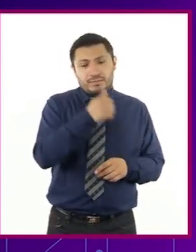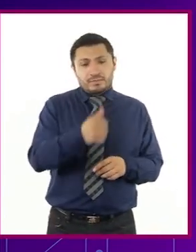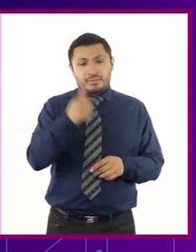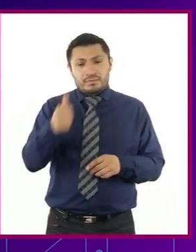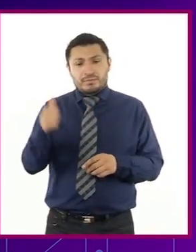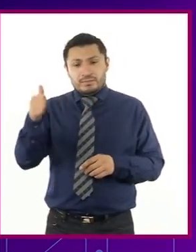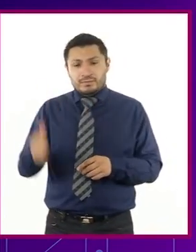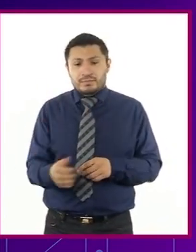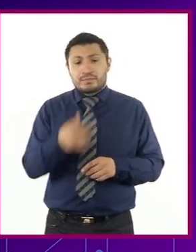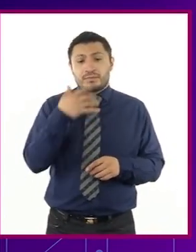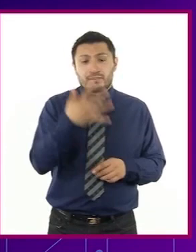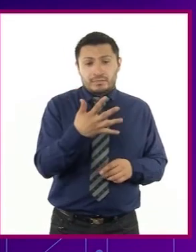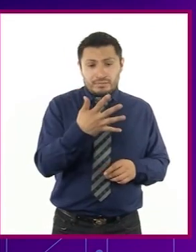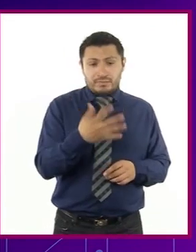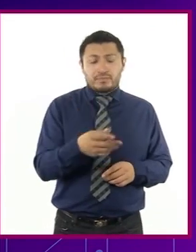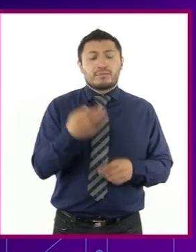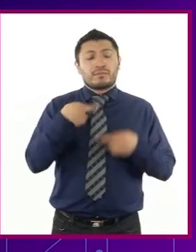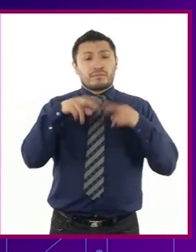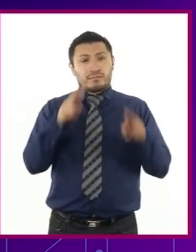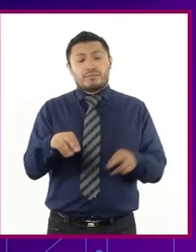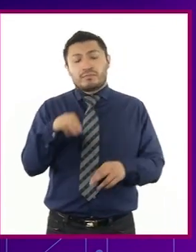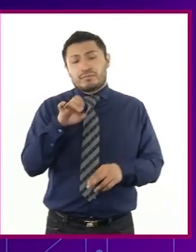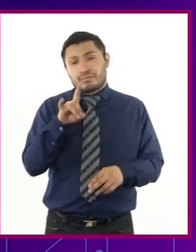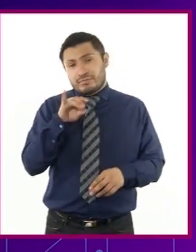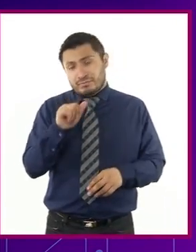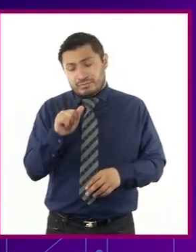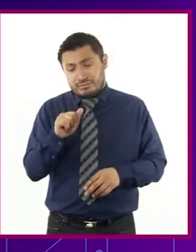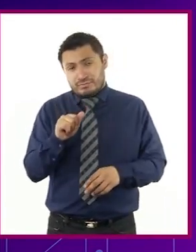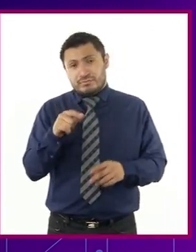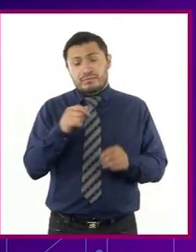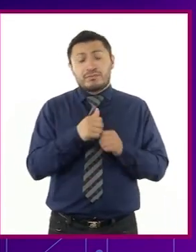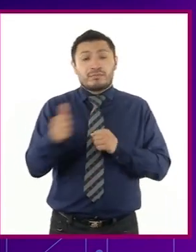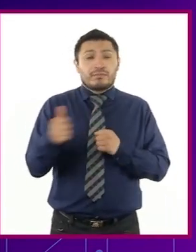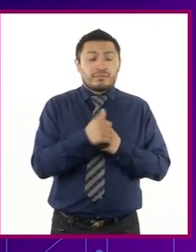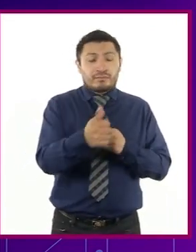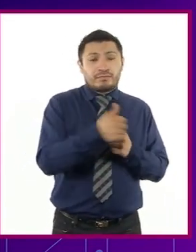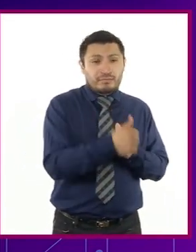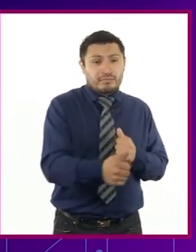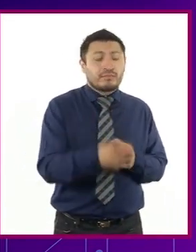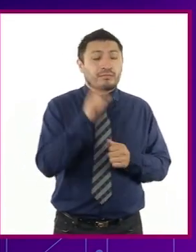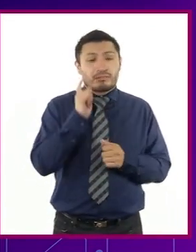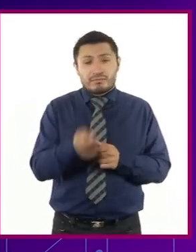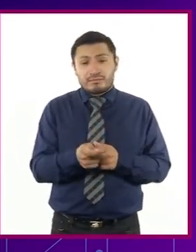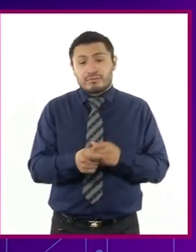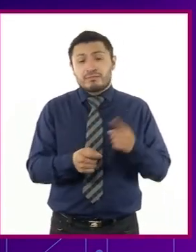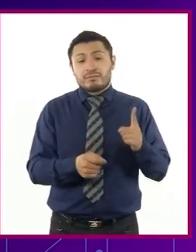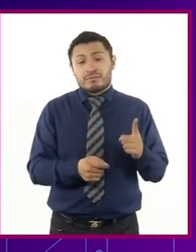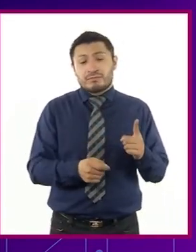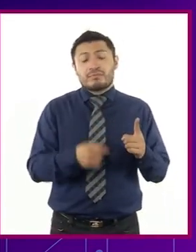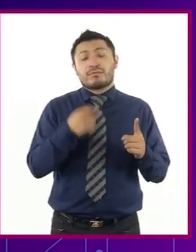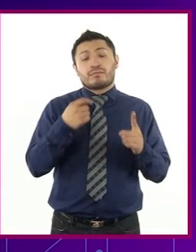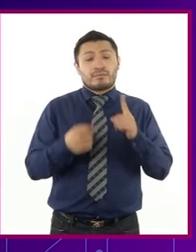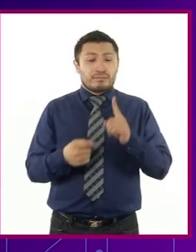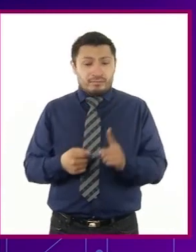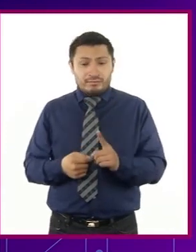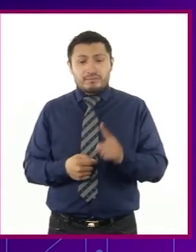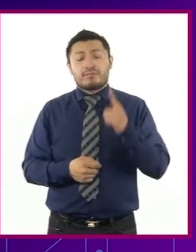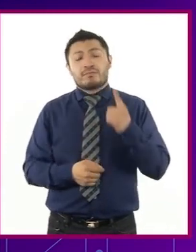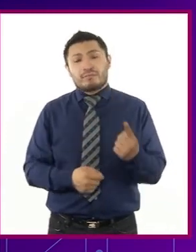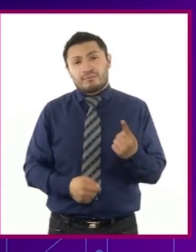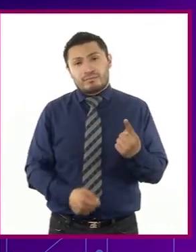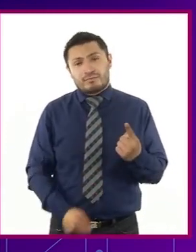puntaje y 5, que representa la media. Las distancias calculadas son 1, 1,